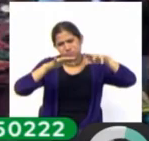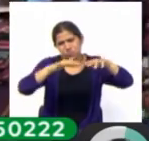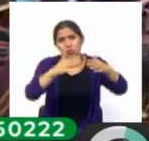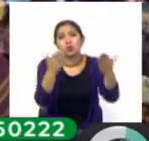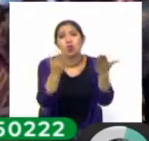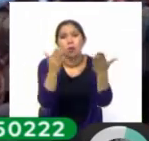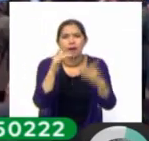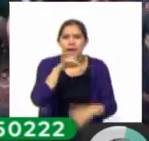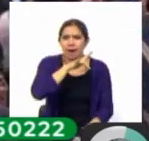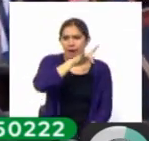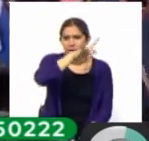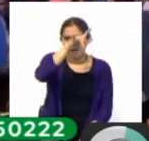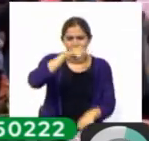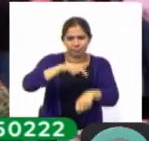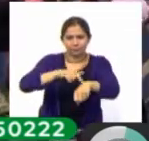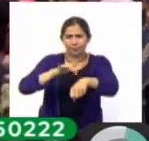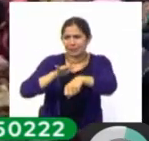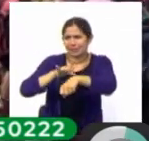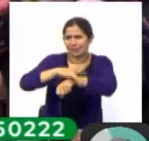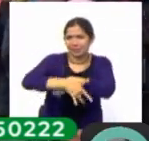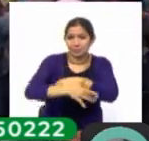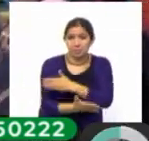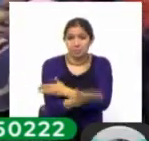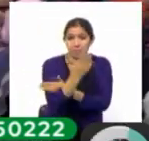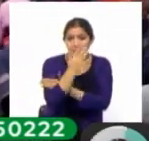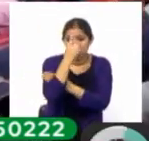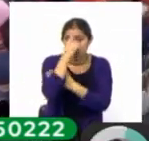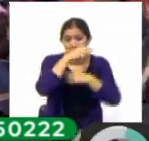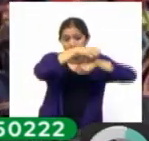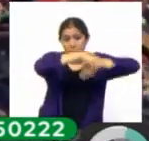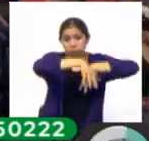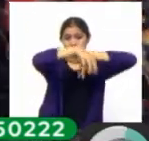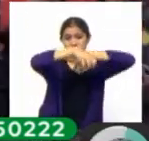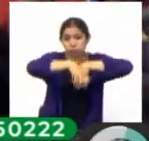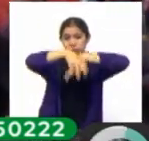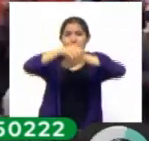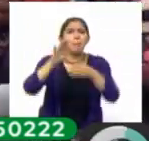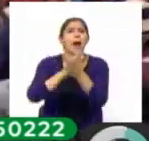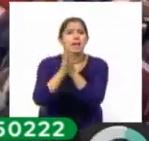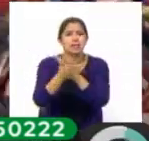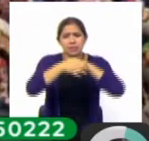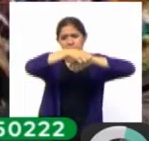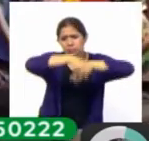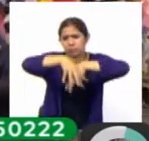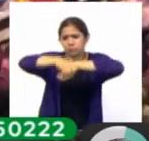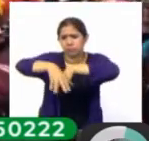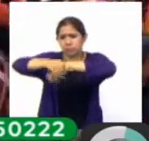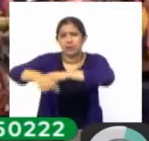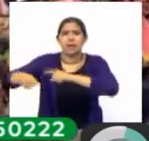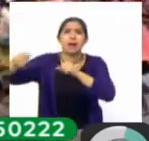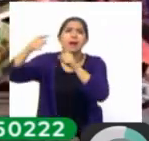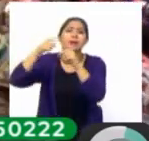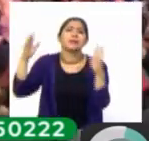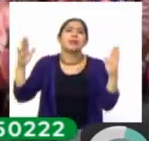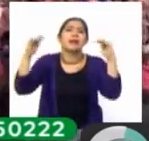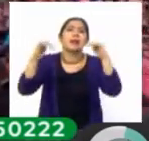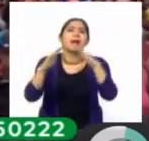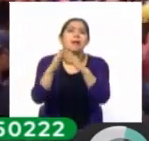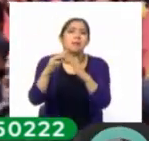Alto desde las primeras horas de la mañana para dirigirse con una marcha pacífica hacia la sede de gobierno. El